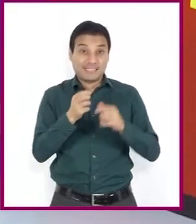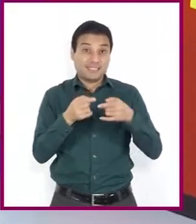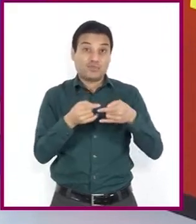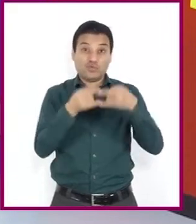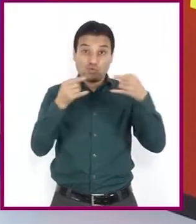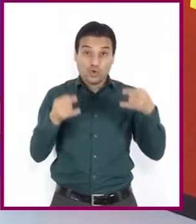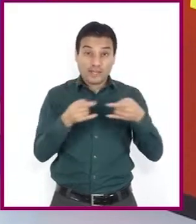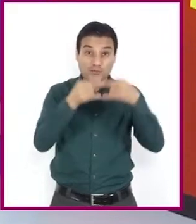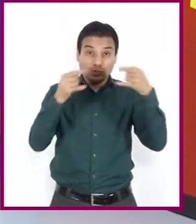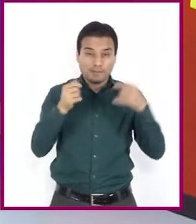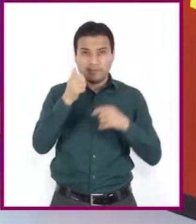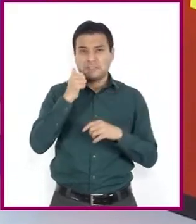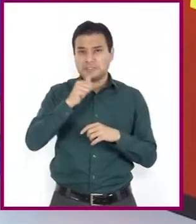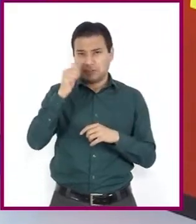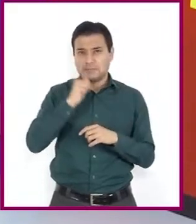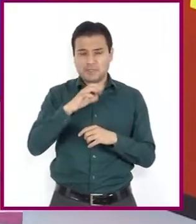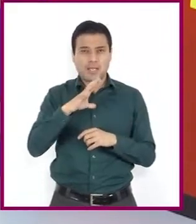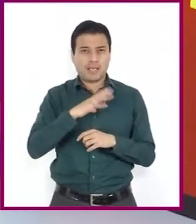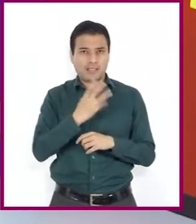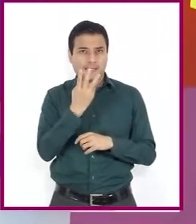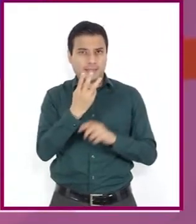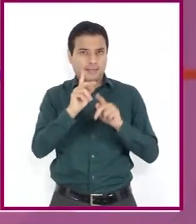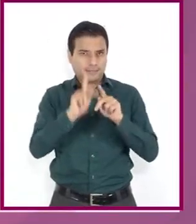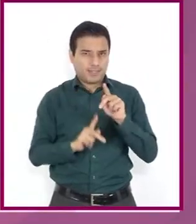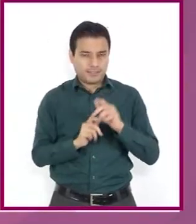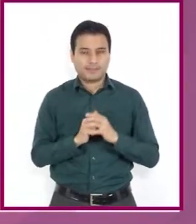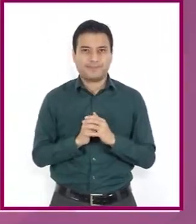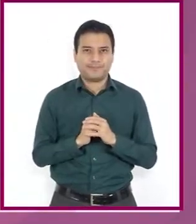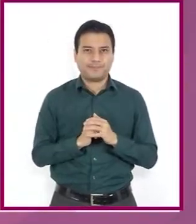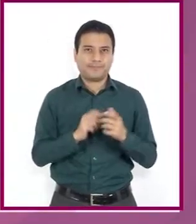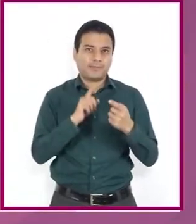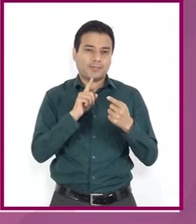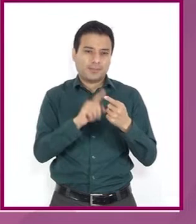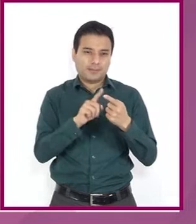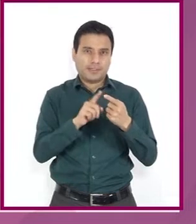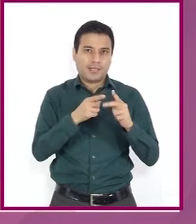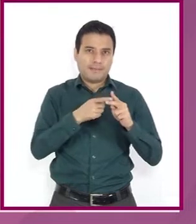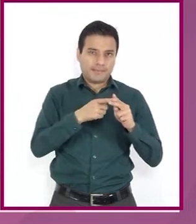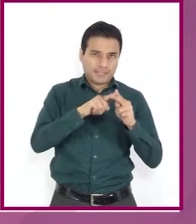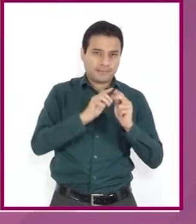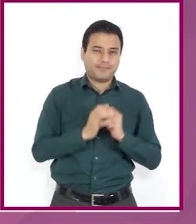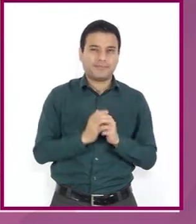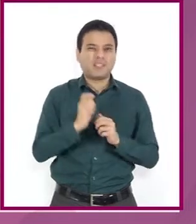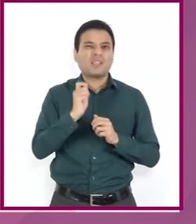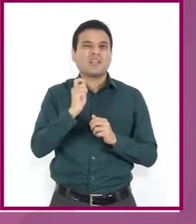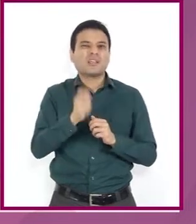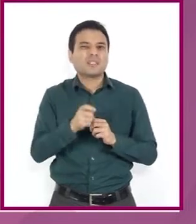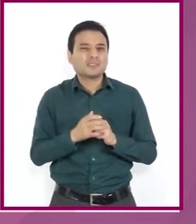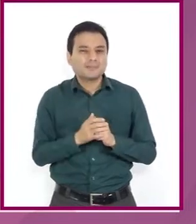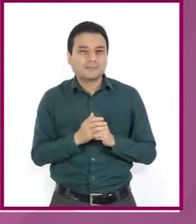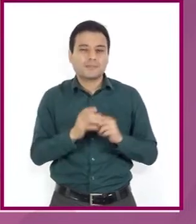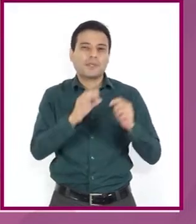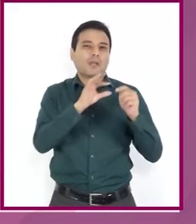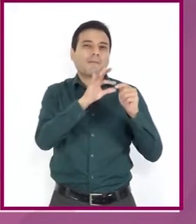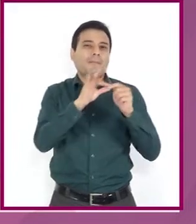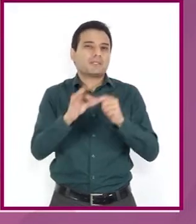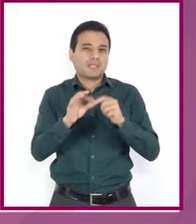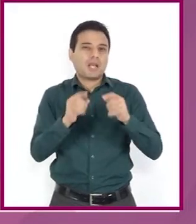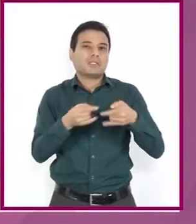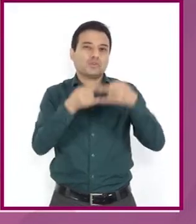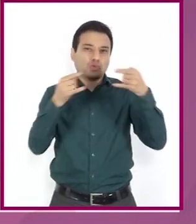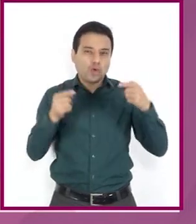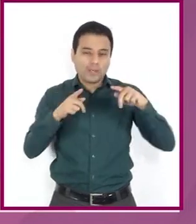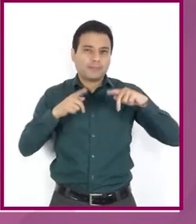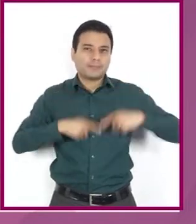historias suele dividirse en 3 partes. El planteamiento, en el cual se suele presentar la historia y